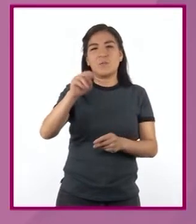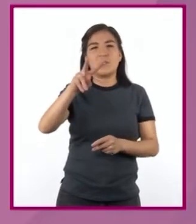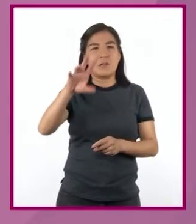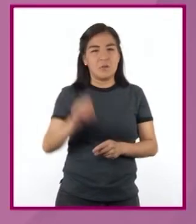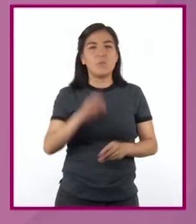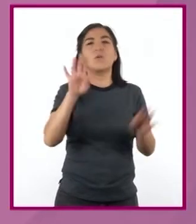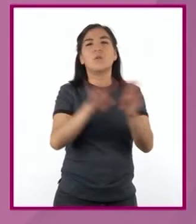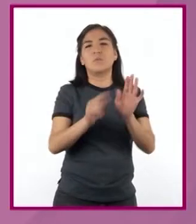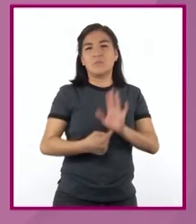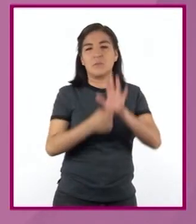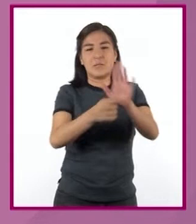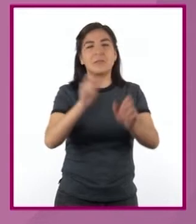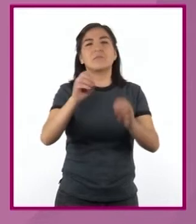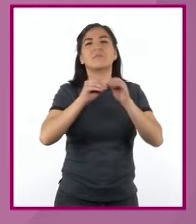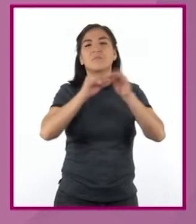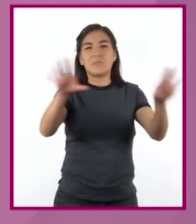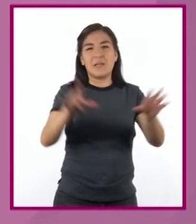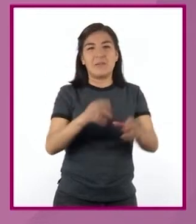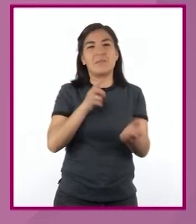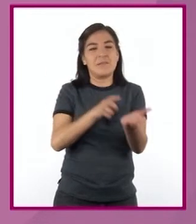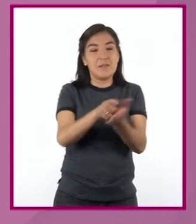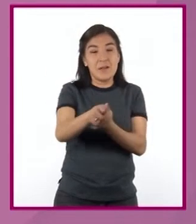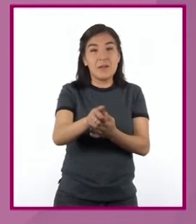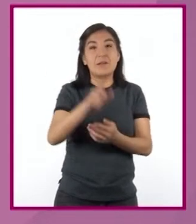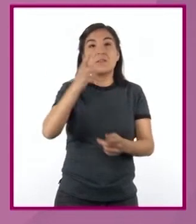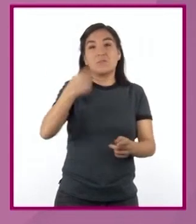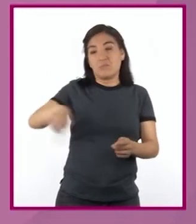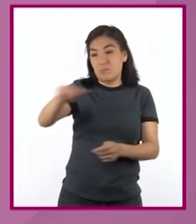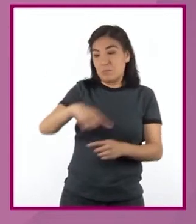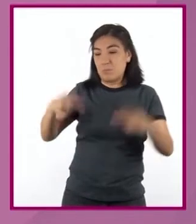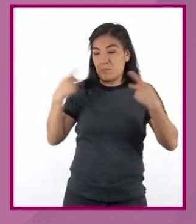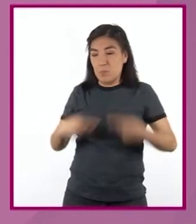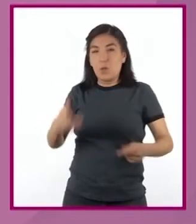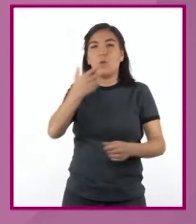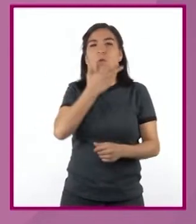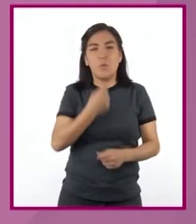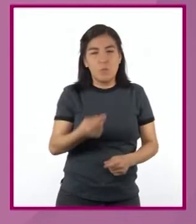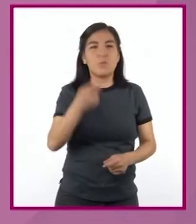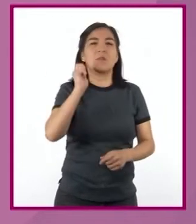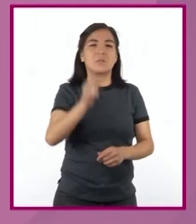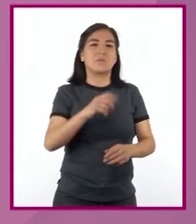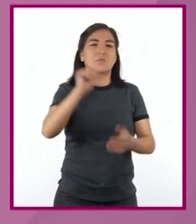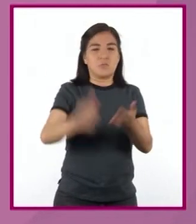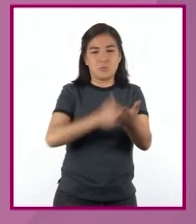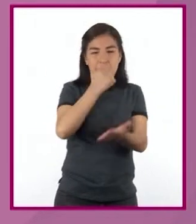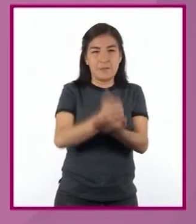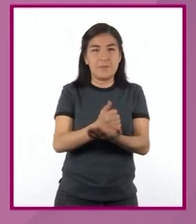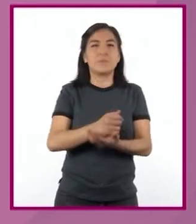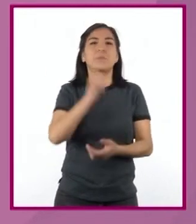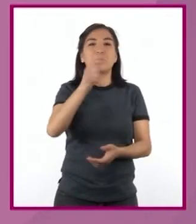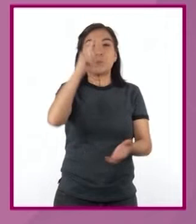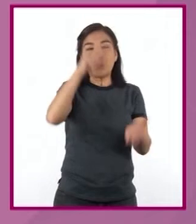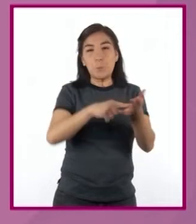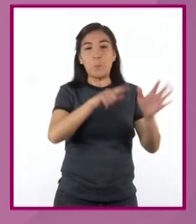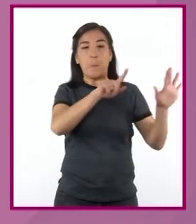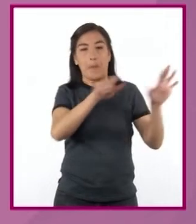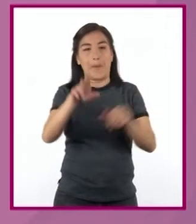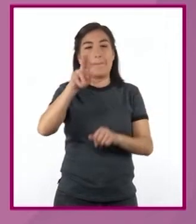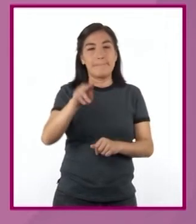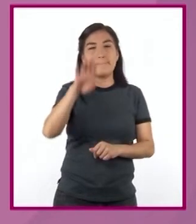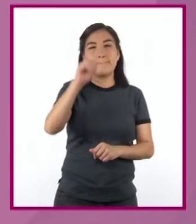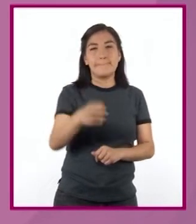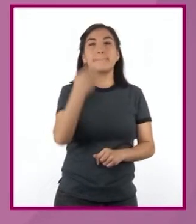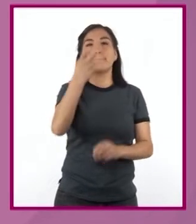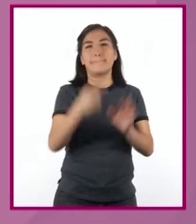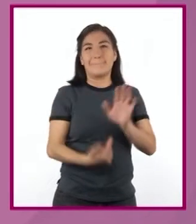consiguió proclamar la Declaración de los Derechos del Hombre y del Ciudadano de 1789, en la que